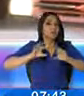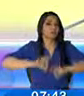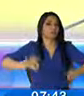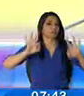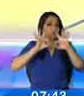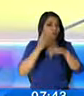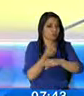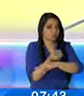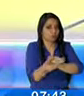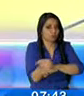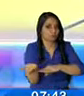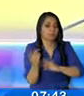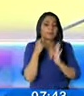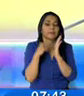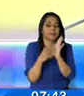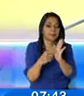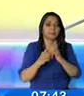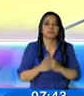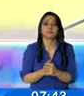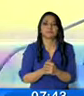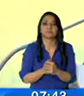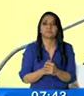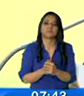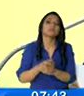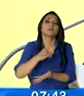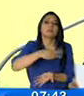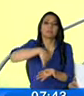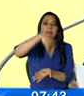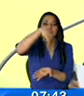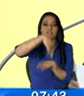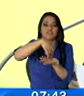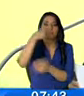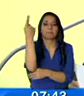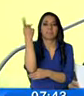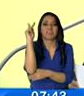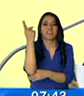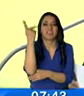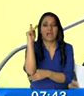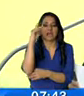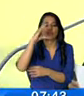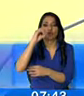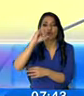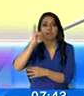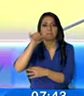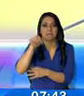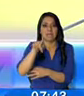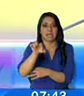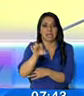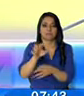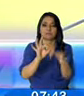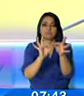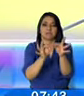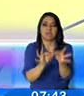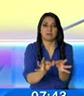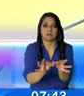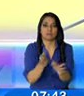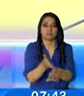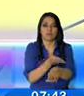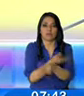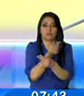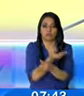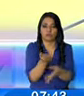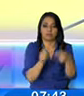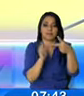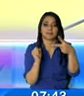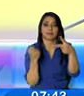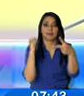siguiente en el caso fundamental de manabí en el tramo pedernales con con jimes estamos realizando un mantenimiento Y ese está informado en la sierra